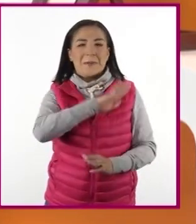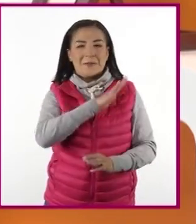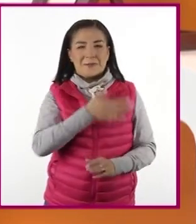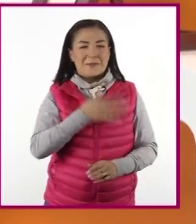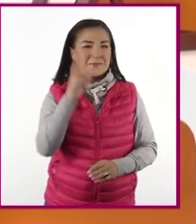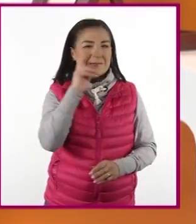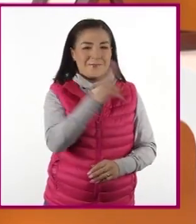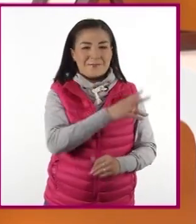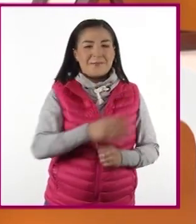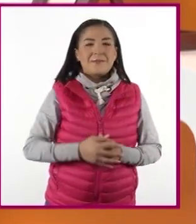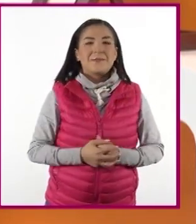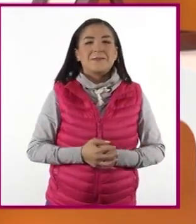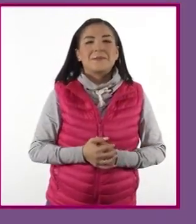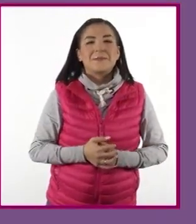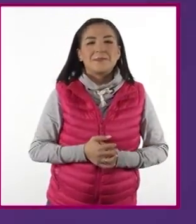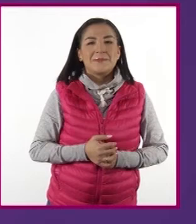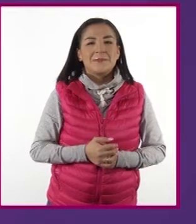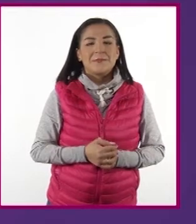Adelante con el video.